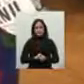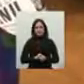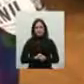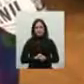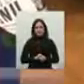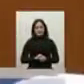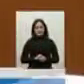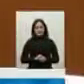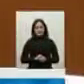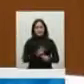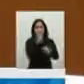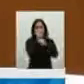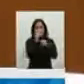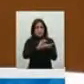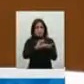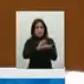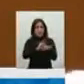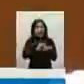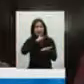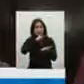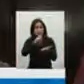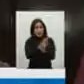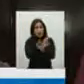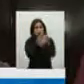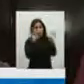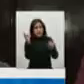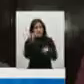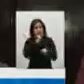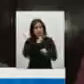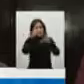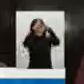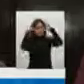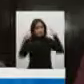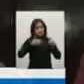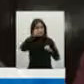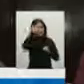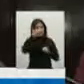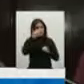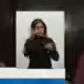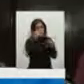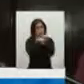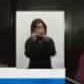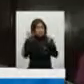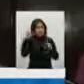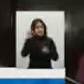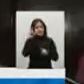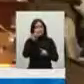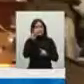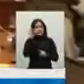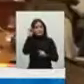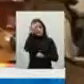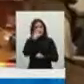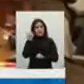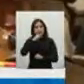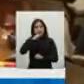En ningún momento la Comisión pidió la liberación de Milagro Sala, sino que reafirma la postura de la justicia jujeña,